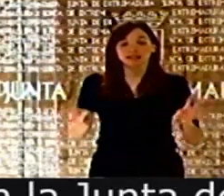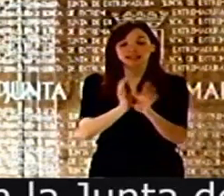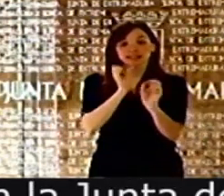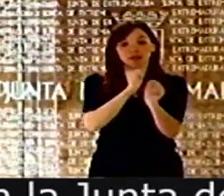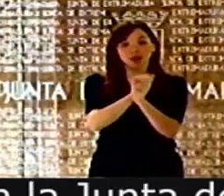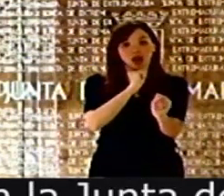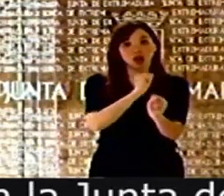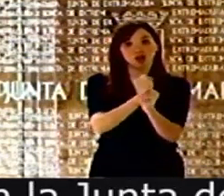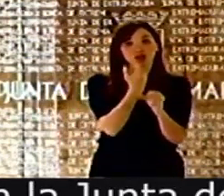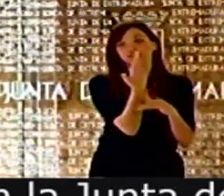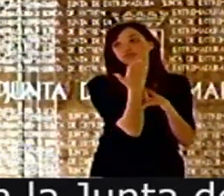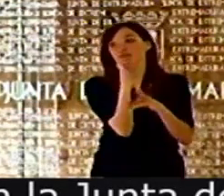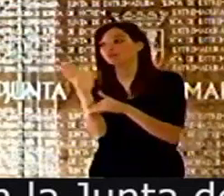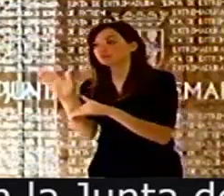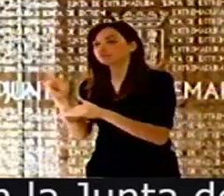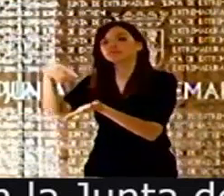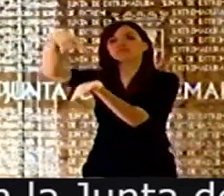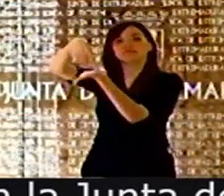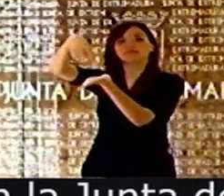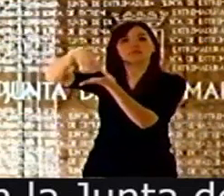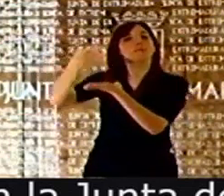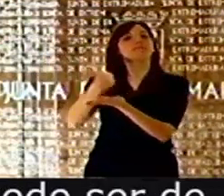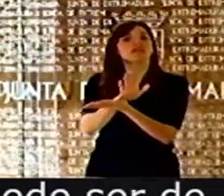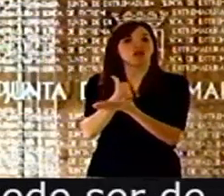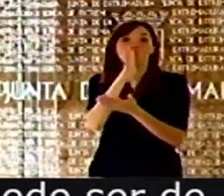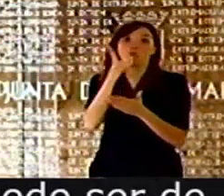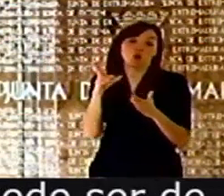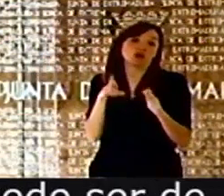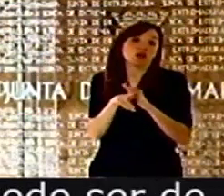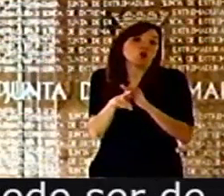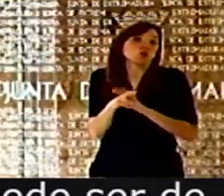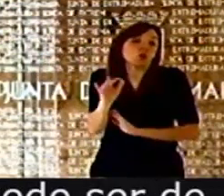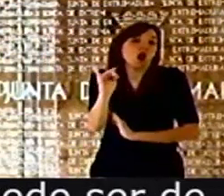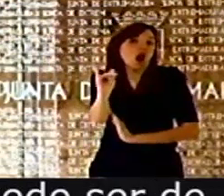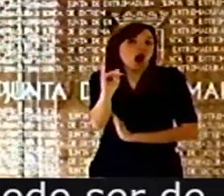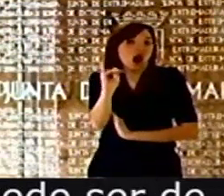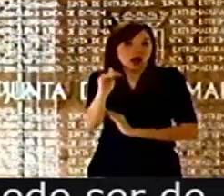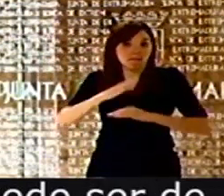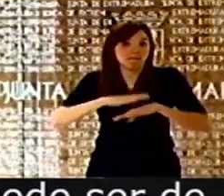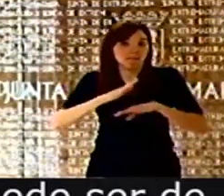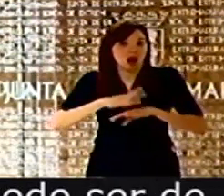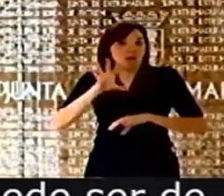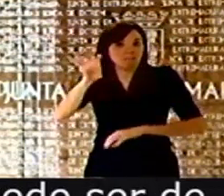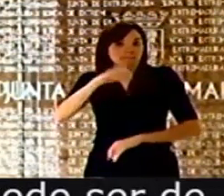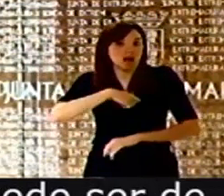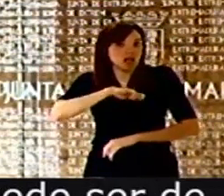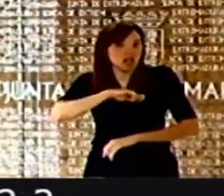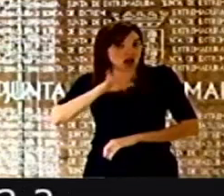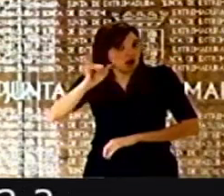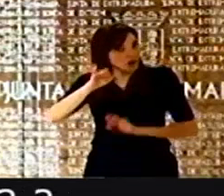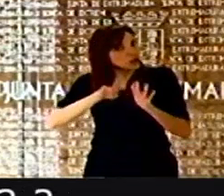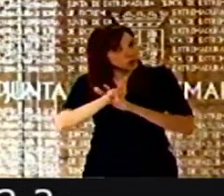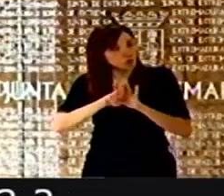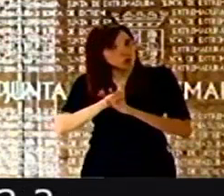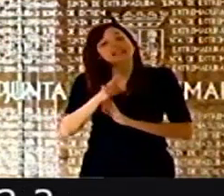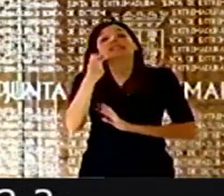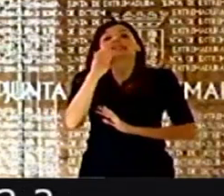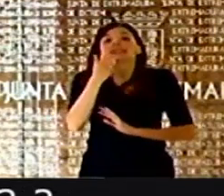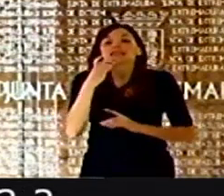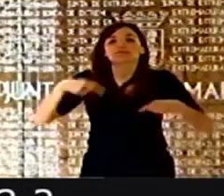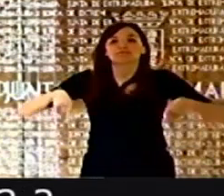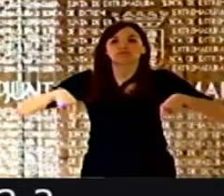trabajadores recurran a la mediación, que es un instrumento que existe en la legislación laboral de nuestro país para, cuando se da una